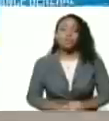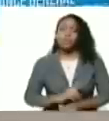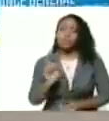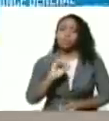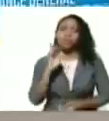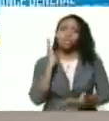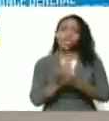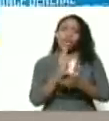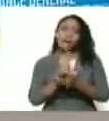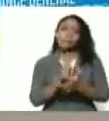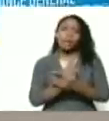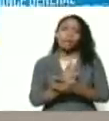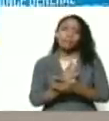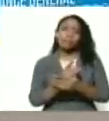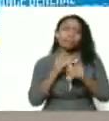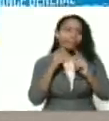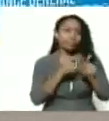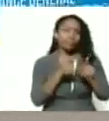siempre es así